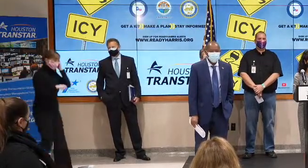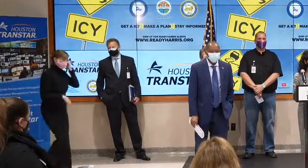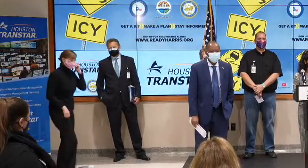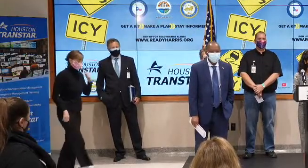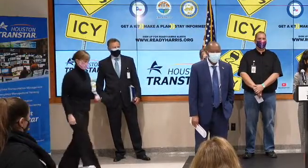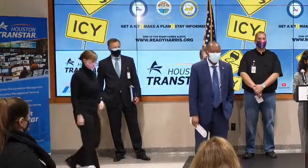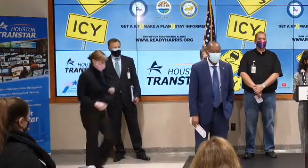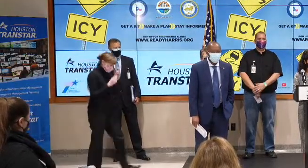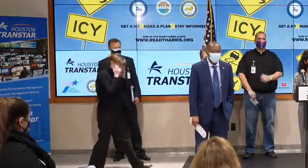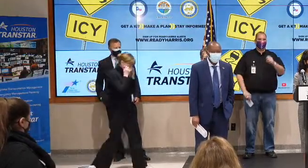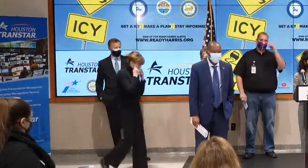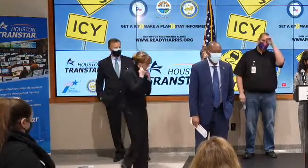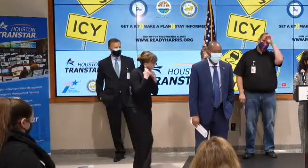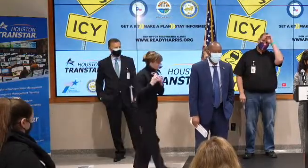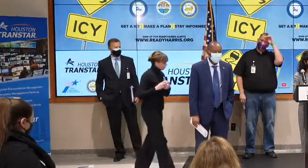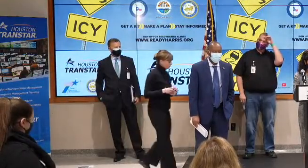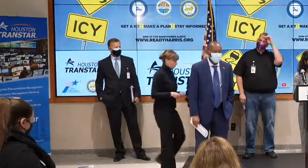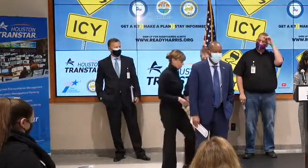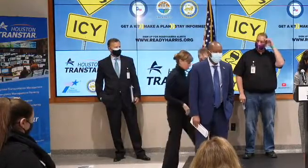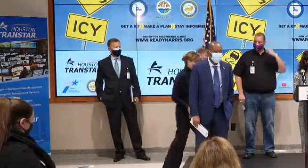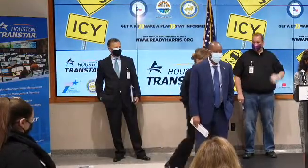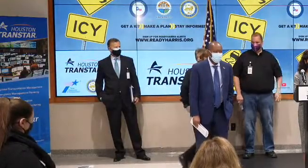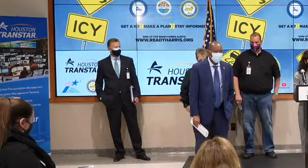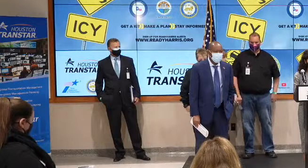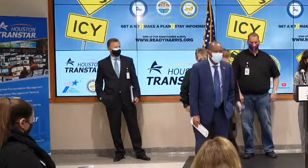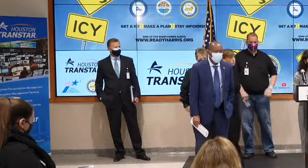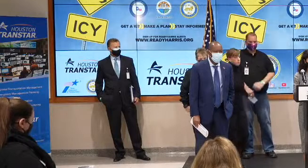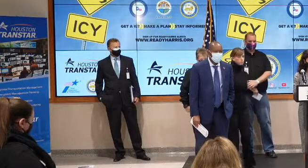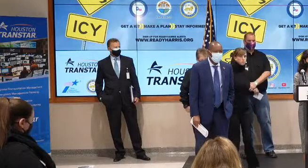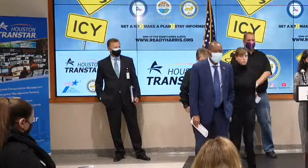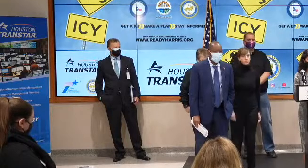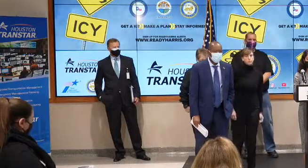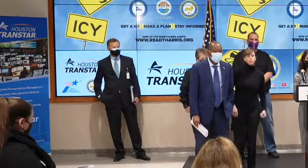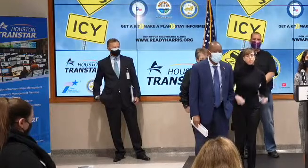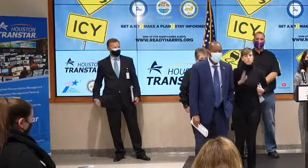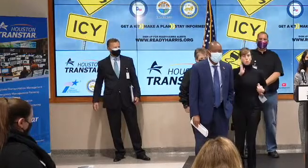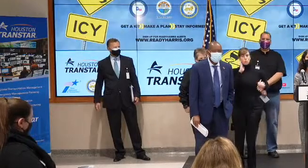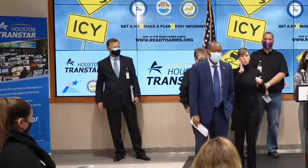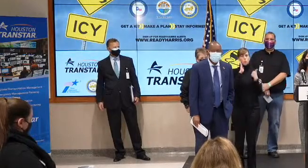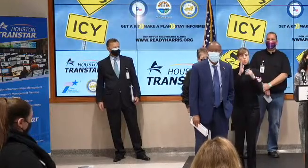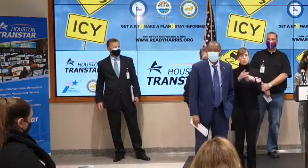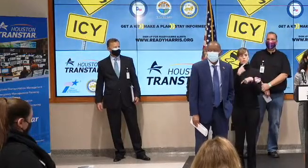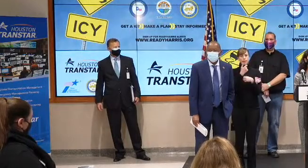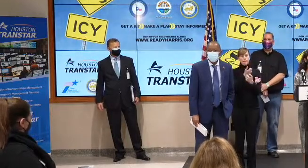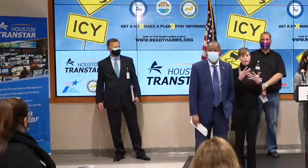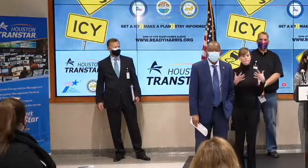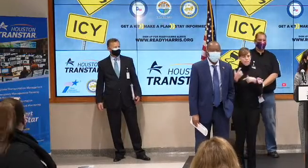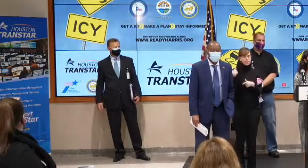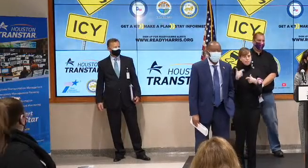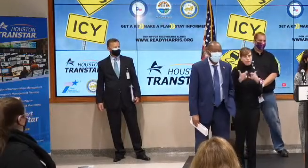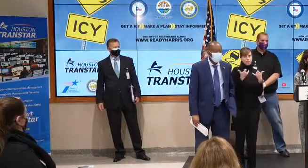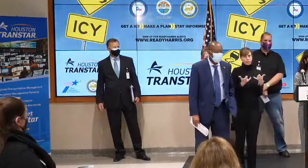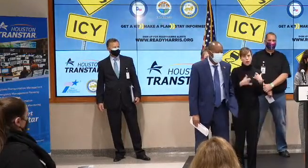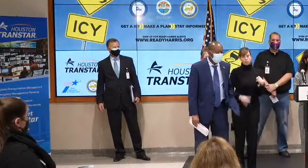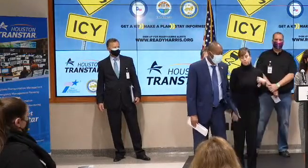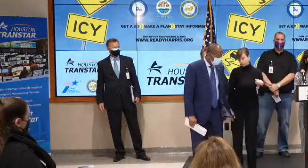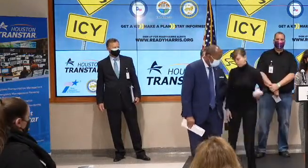questions. En español, estamos aquí para hablar acerca de los impactos del